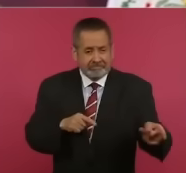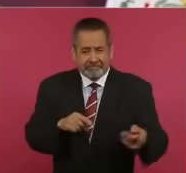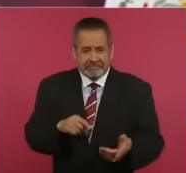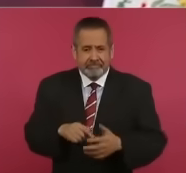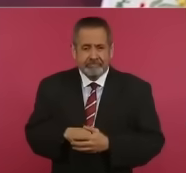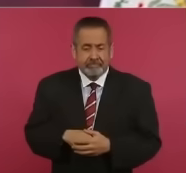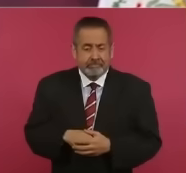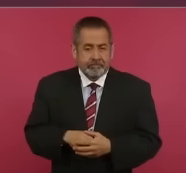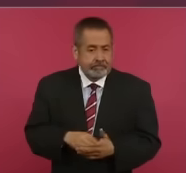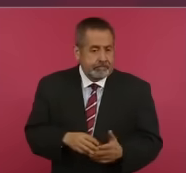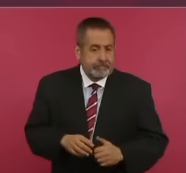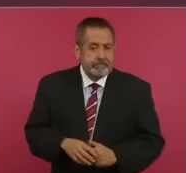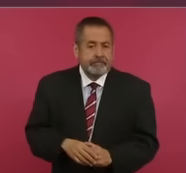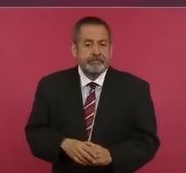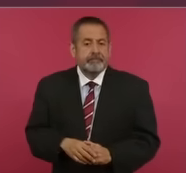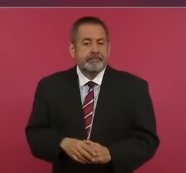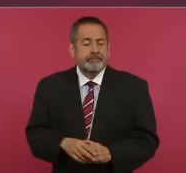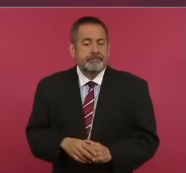nos vayan